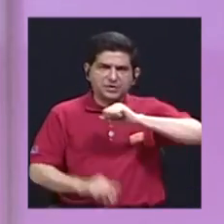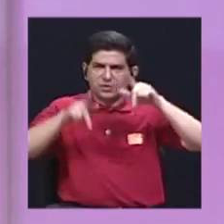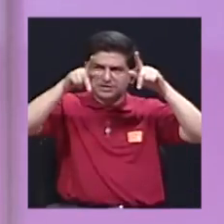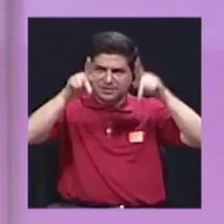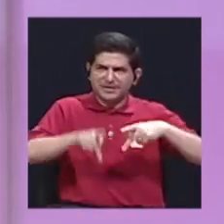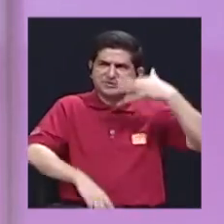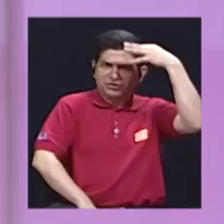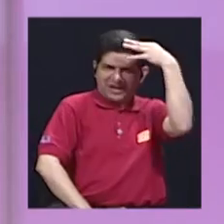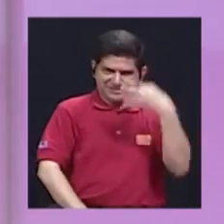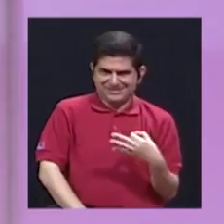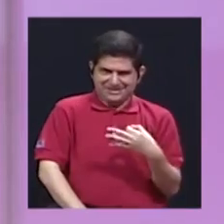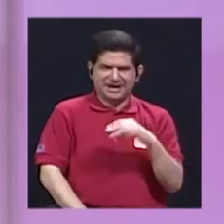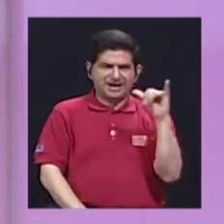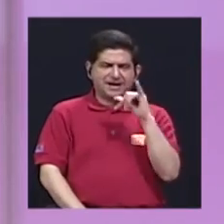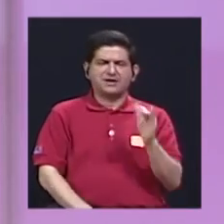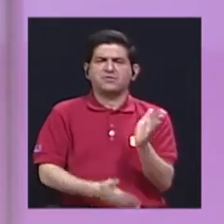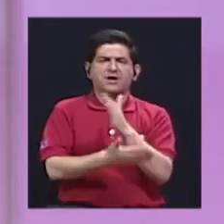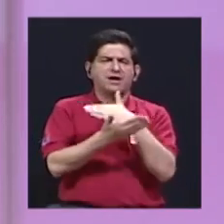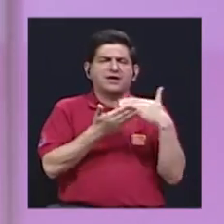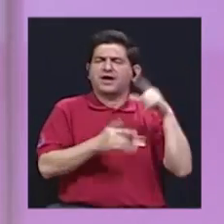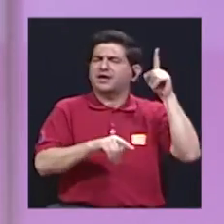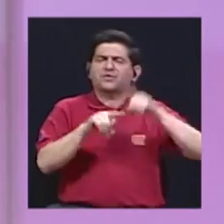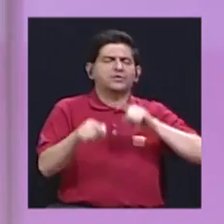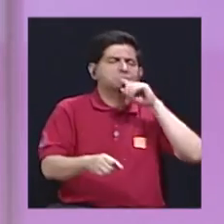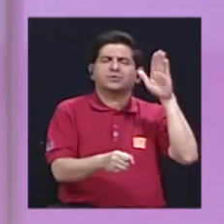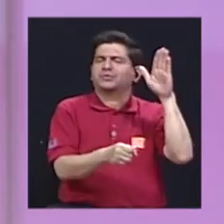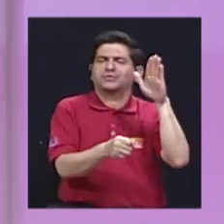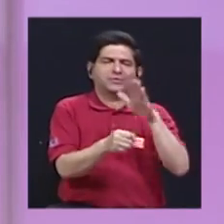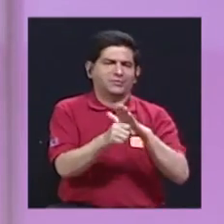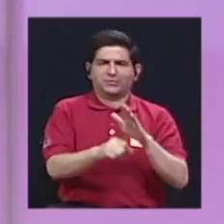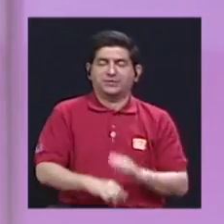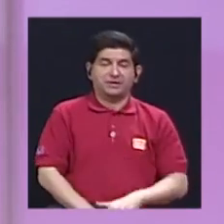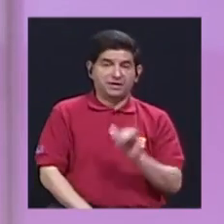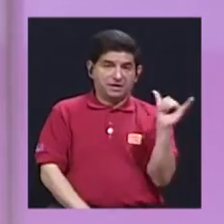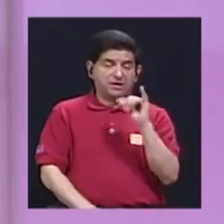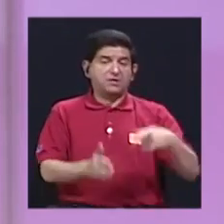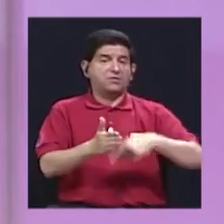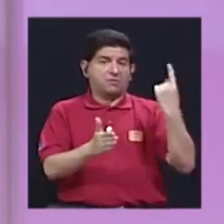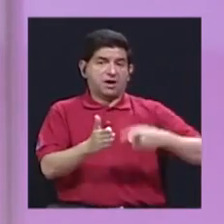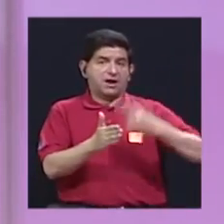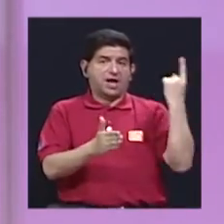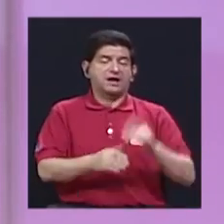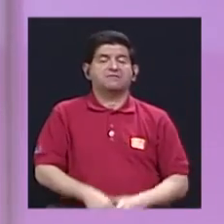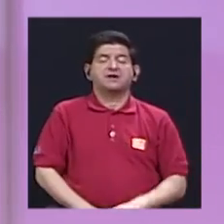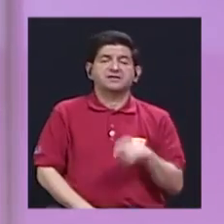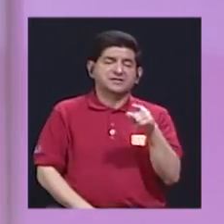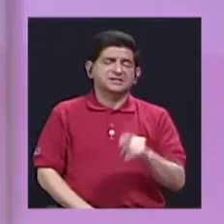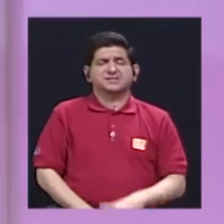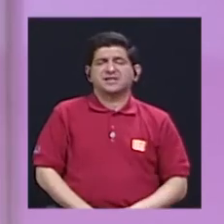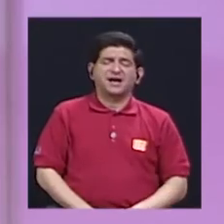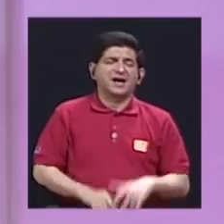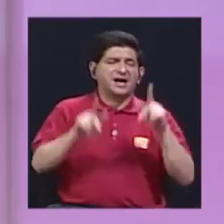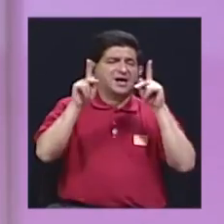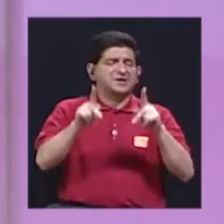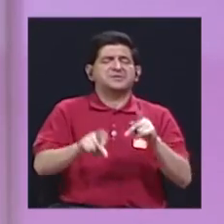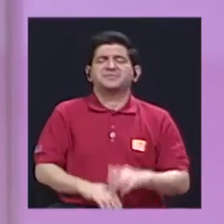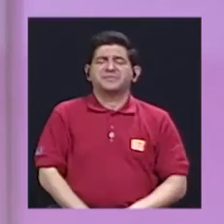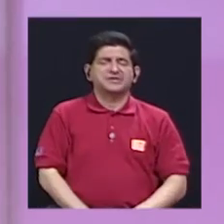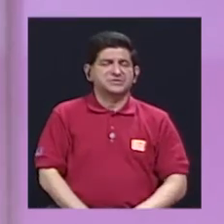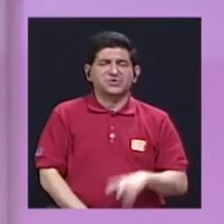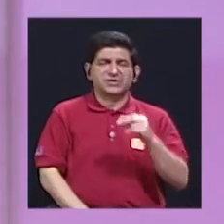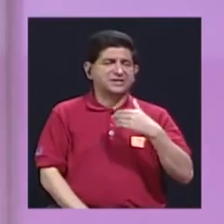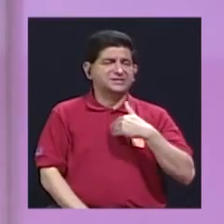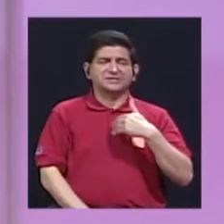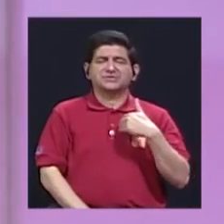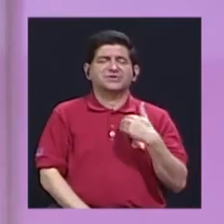gente cree que es como algo inalcanzable y también a veces hay desesperanza porque hay muchos